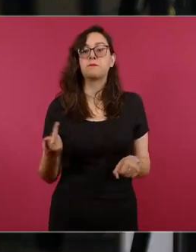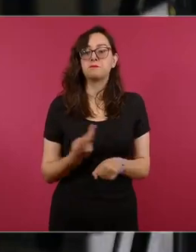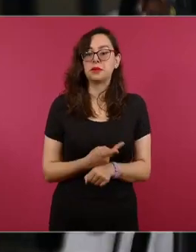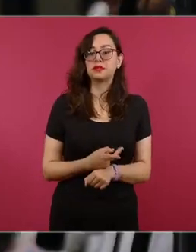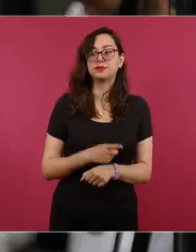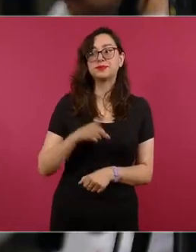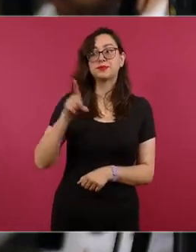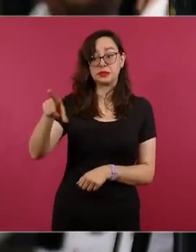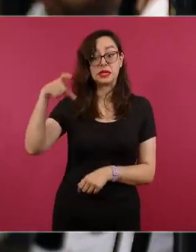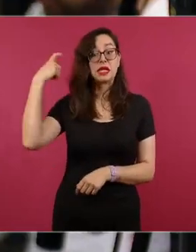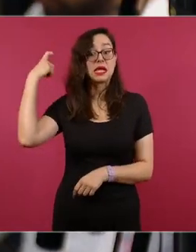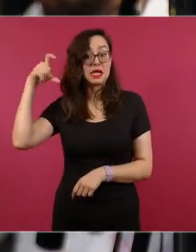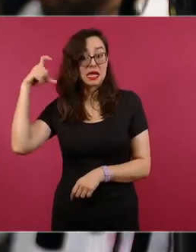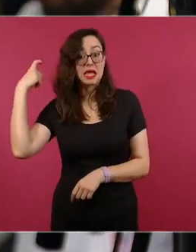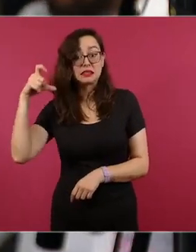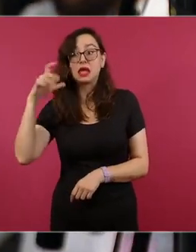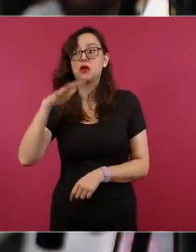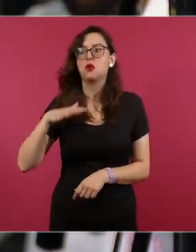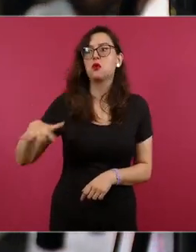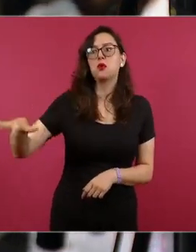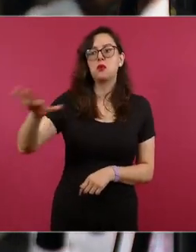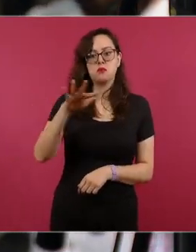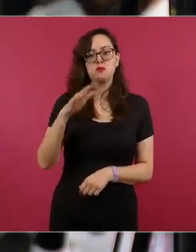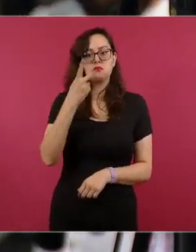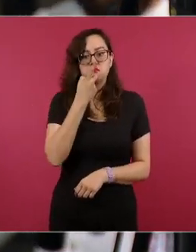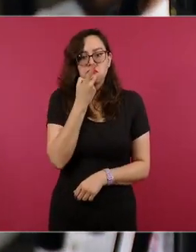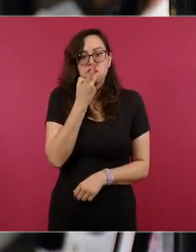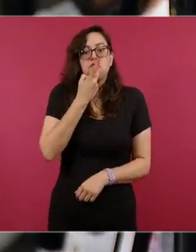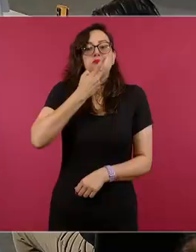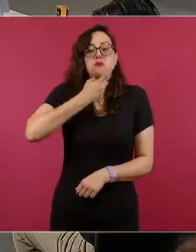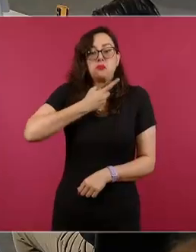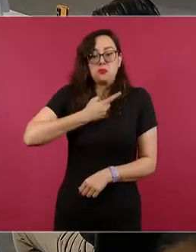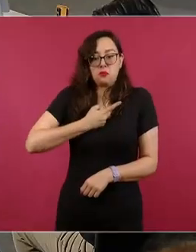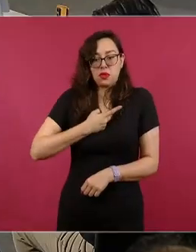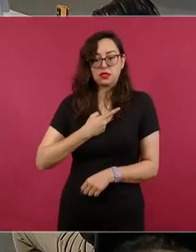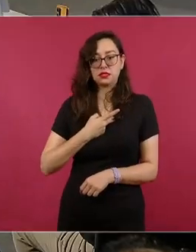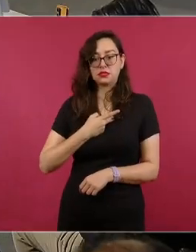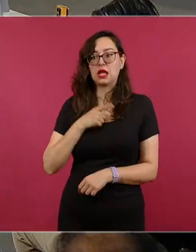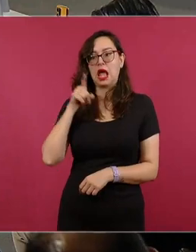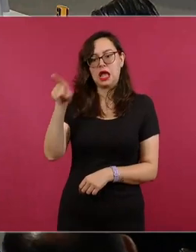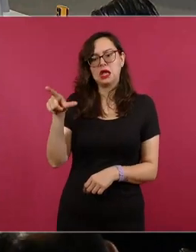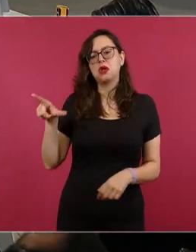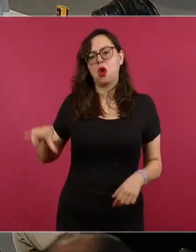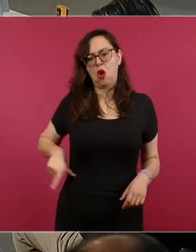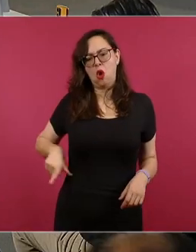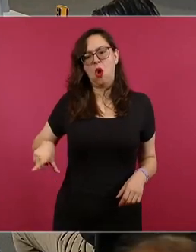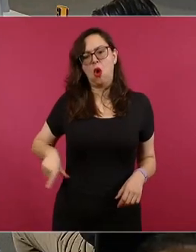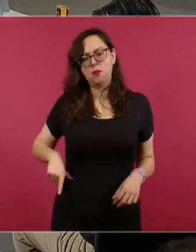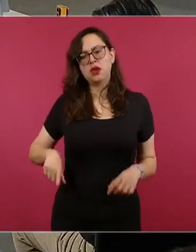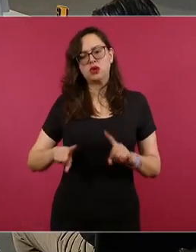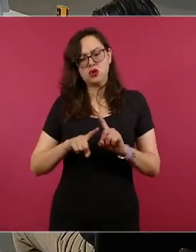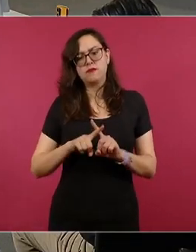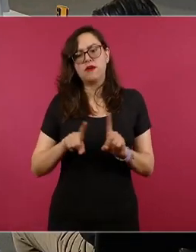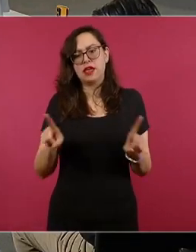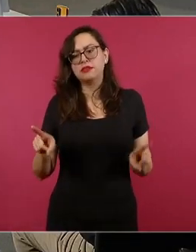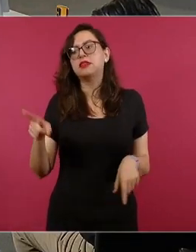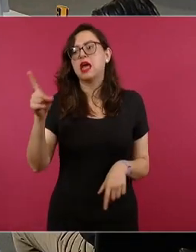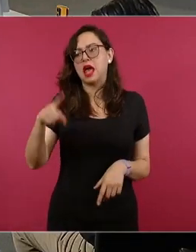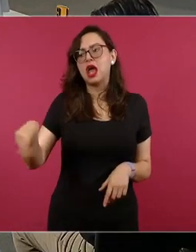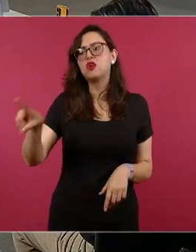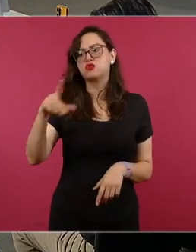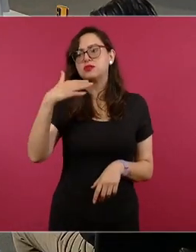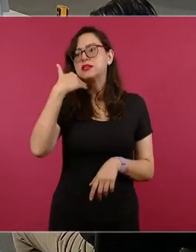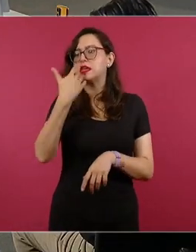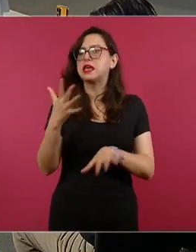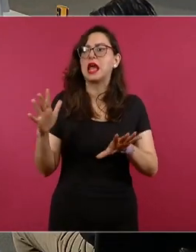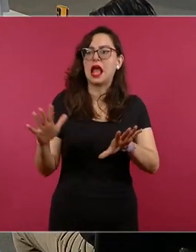este tema, presidente. Ellos sabemos que están en otro tipo de gobierno, que ya quieren un cambio y que no ha